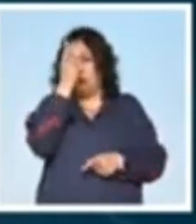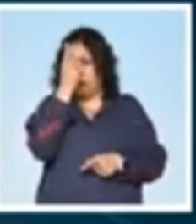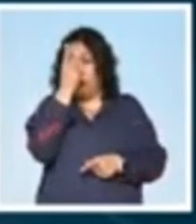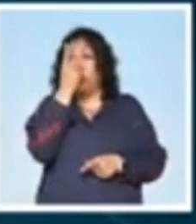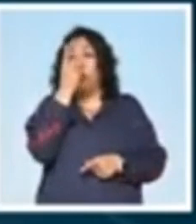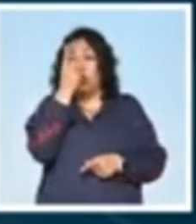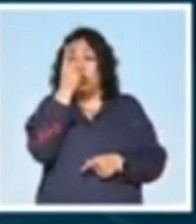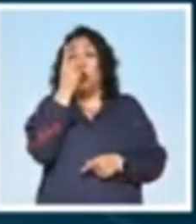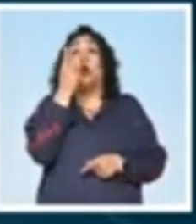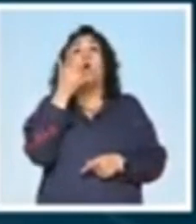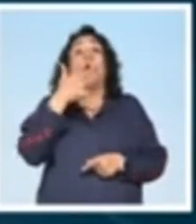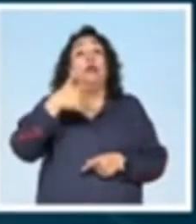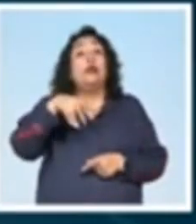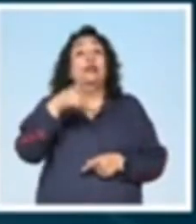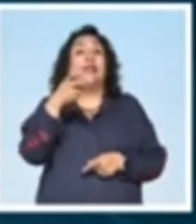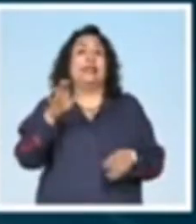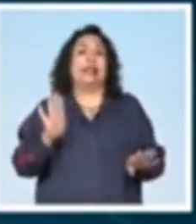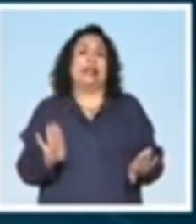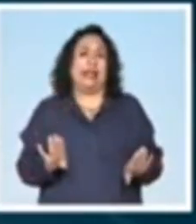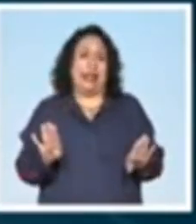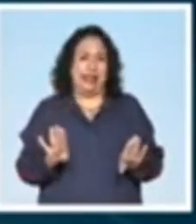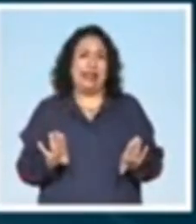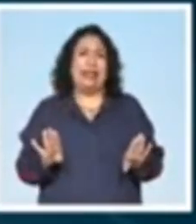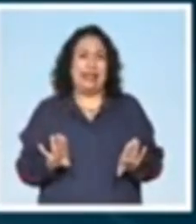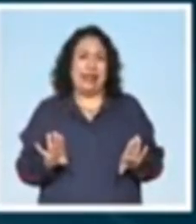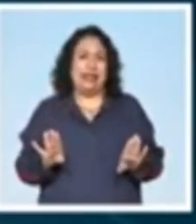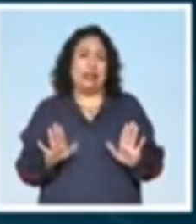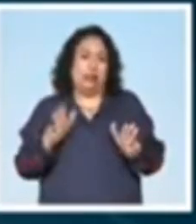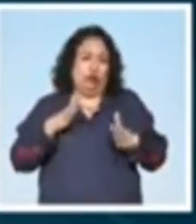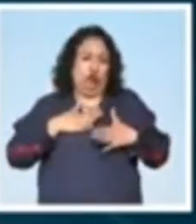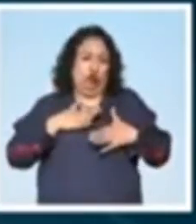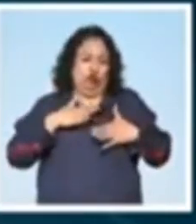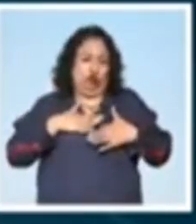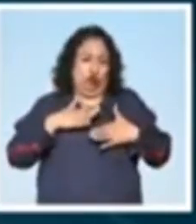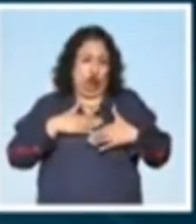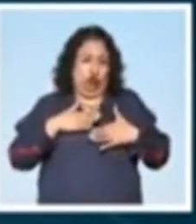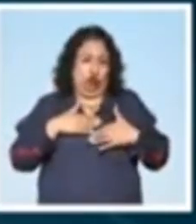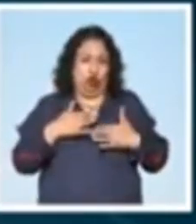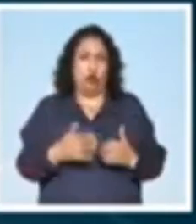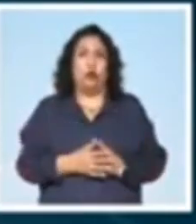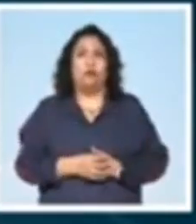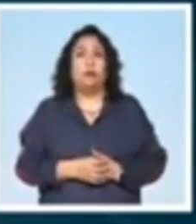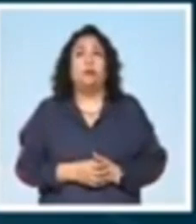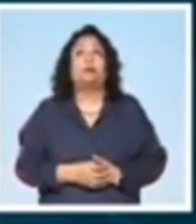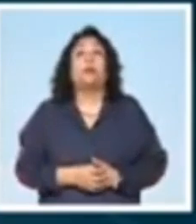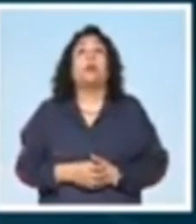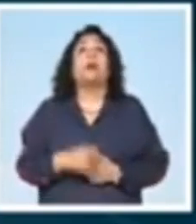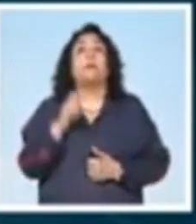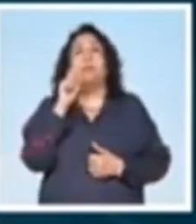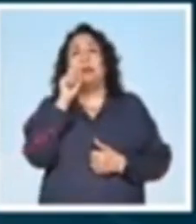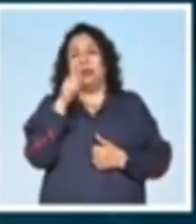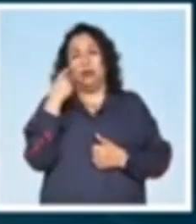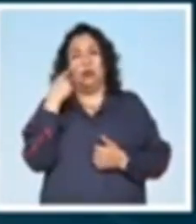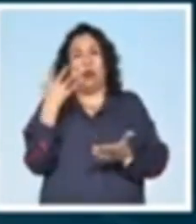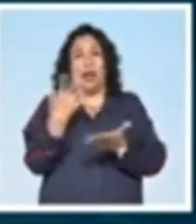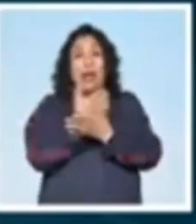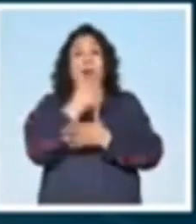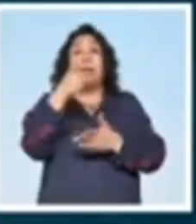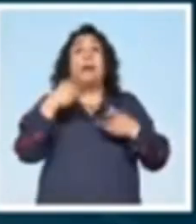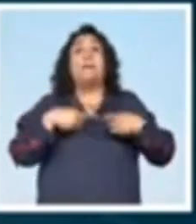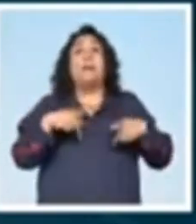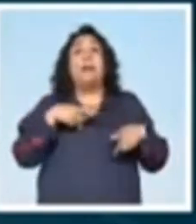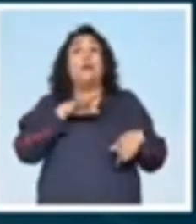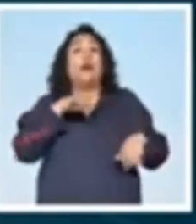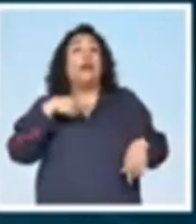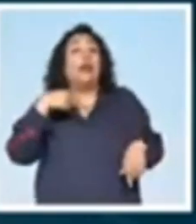que busque esas características yo personalmente. Además de las piezas ganadoras, el público